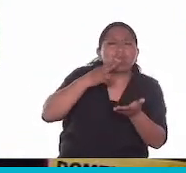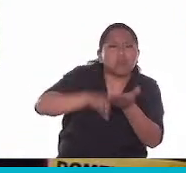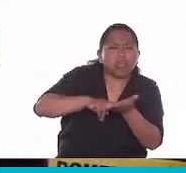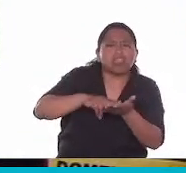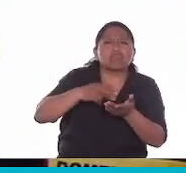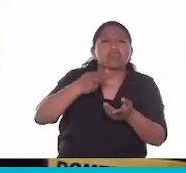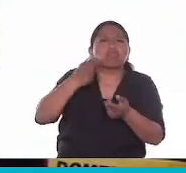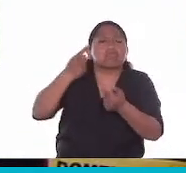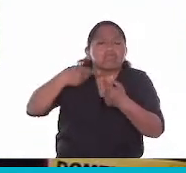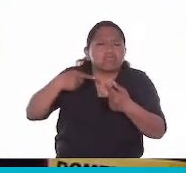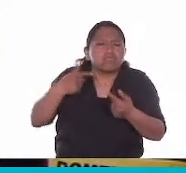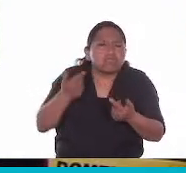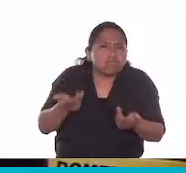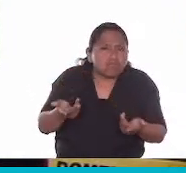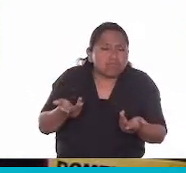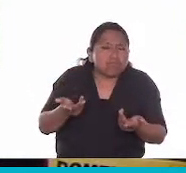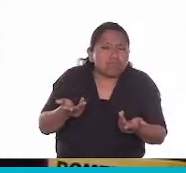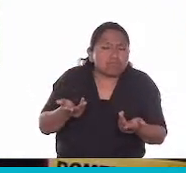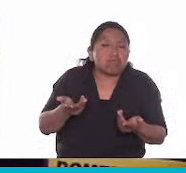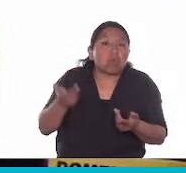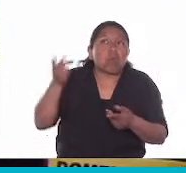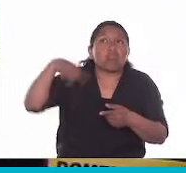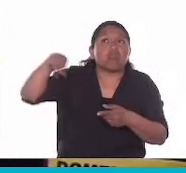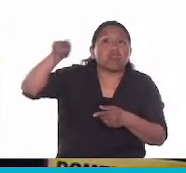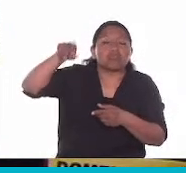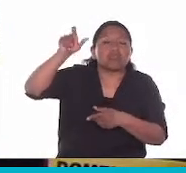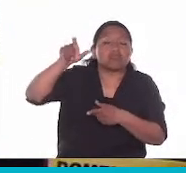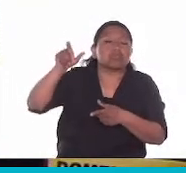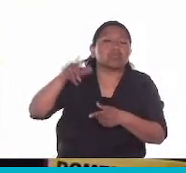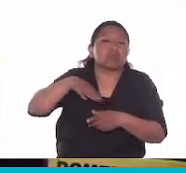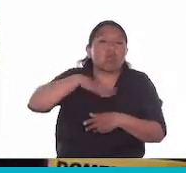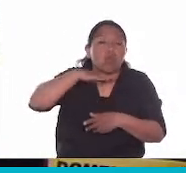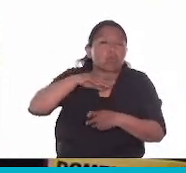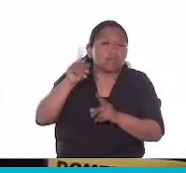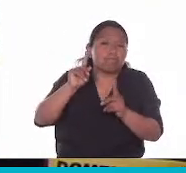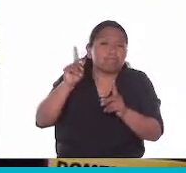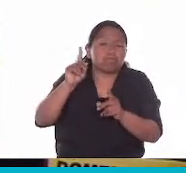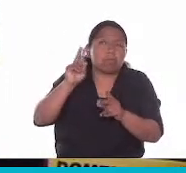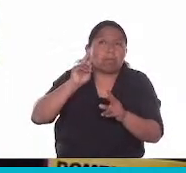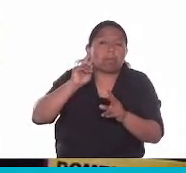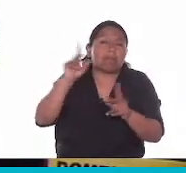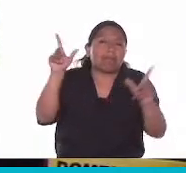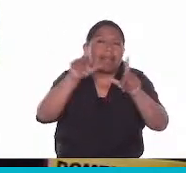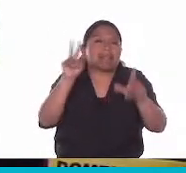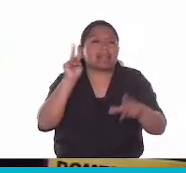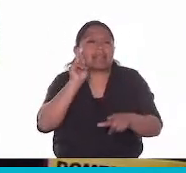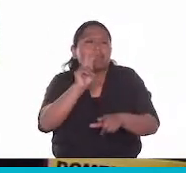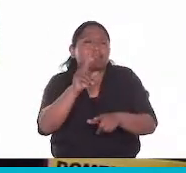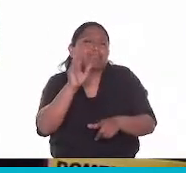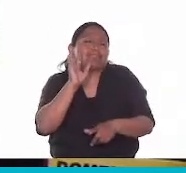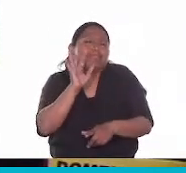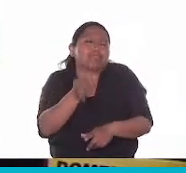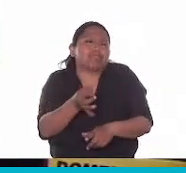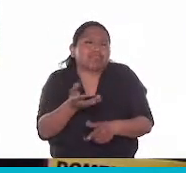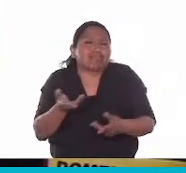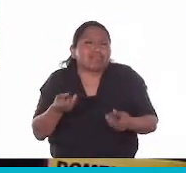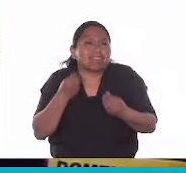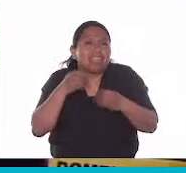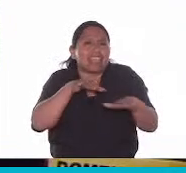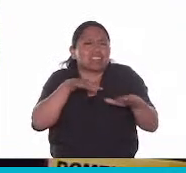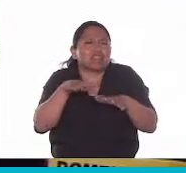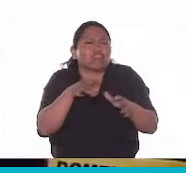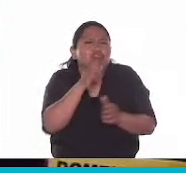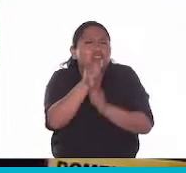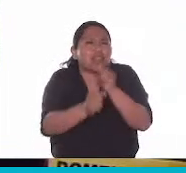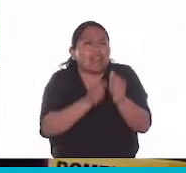impositivas cuando esos tipos que no son ningunos bobos miran por televisión lo que está pasando en